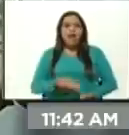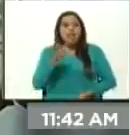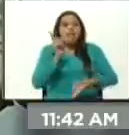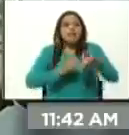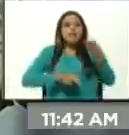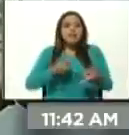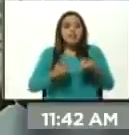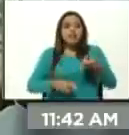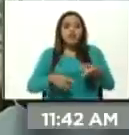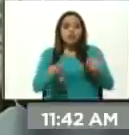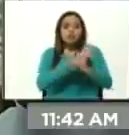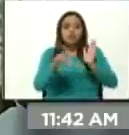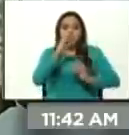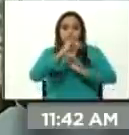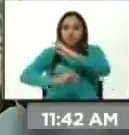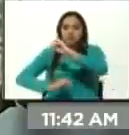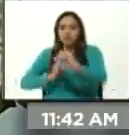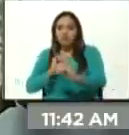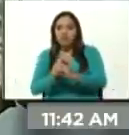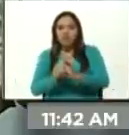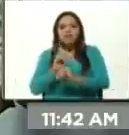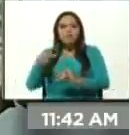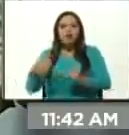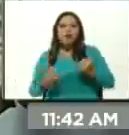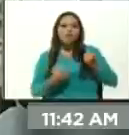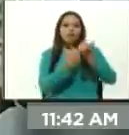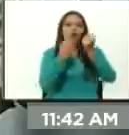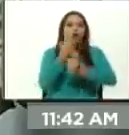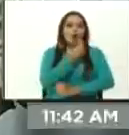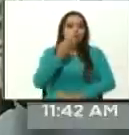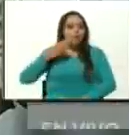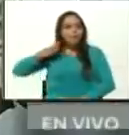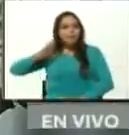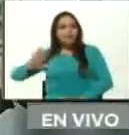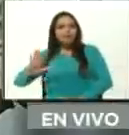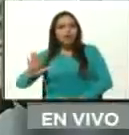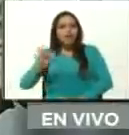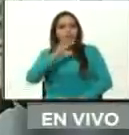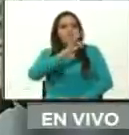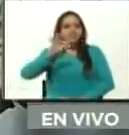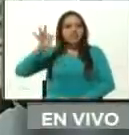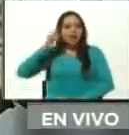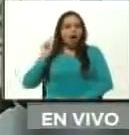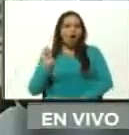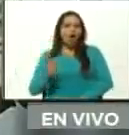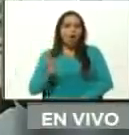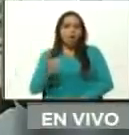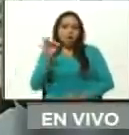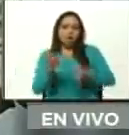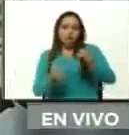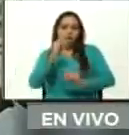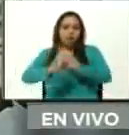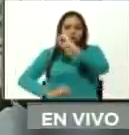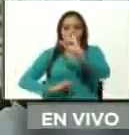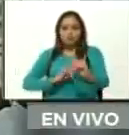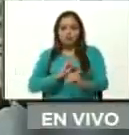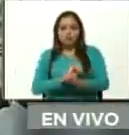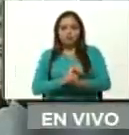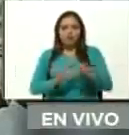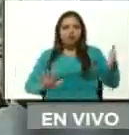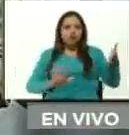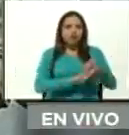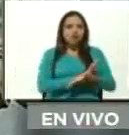estándares internacionales, con el apoyo y el compromiso activo de la Fiscalía de la Corte Penal Internacional, en virtud